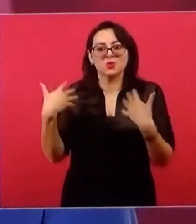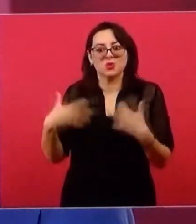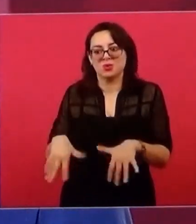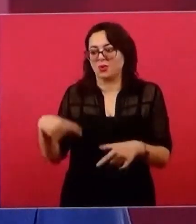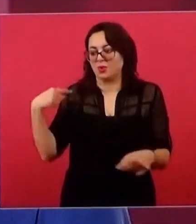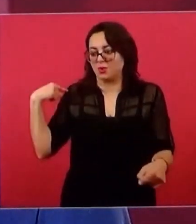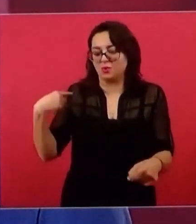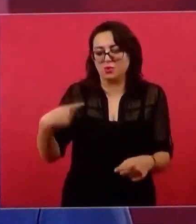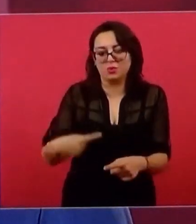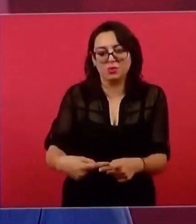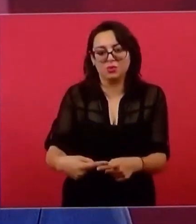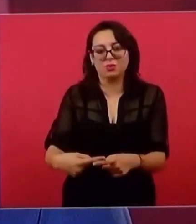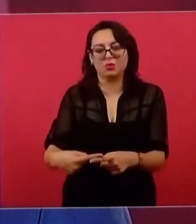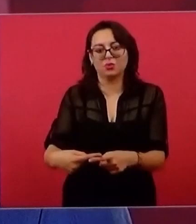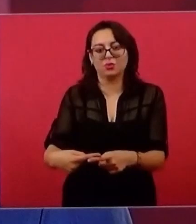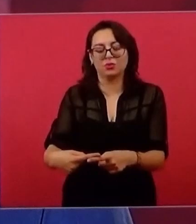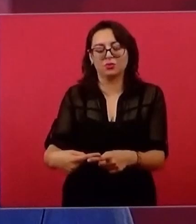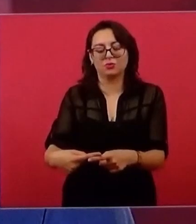Entonces,